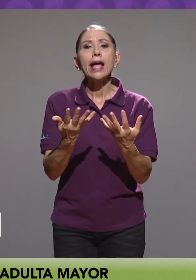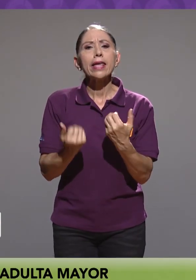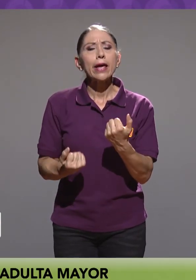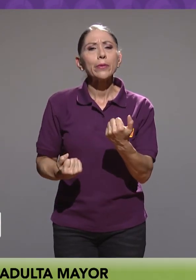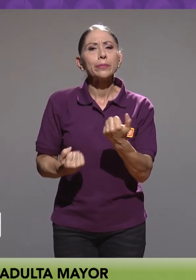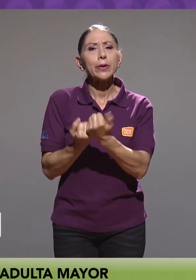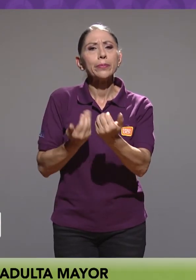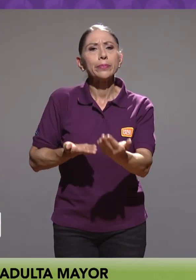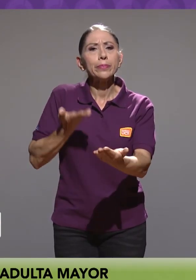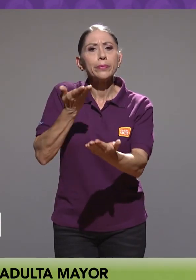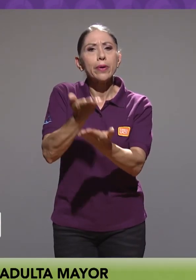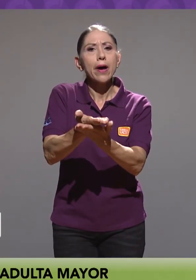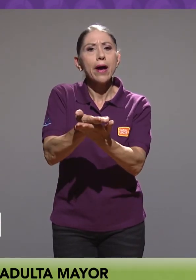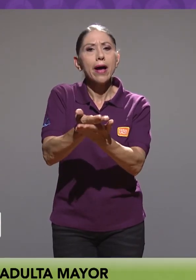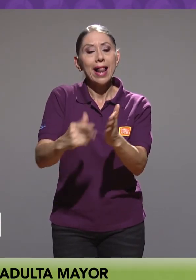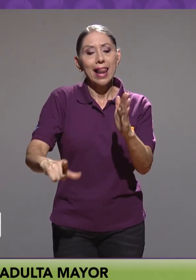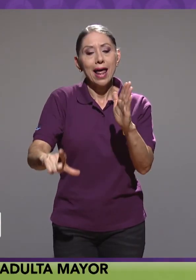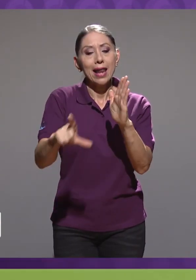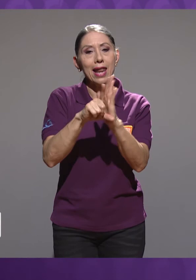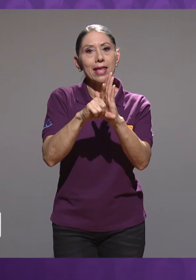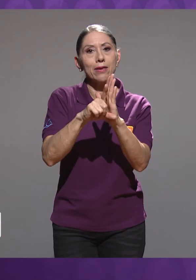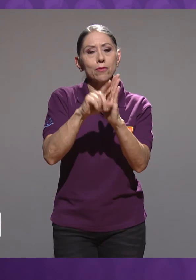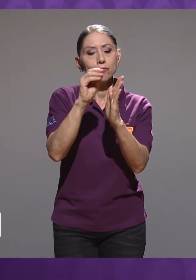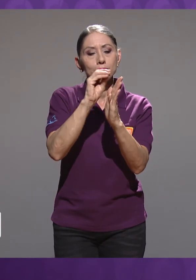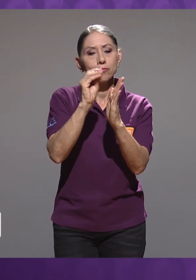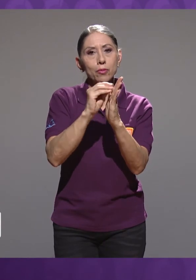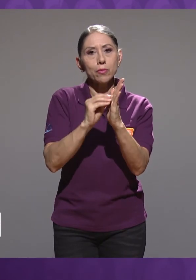integral de la ley,